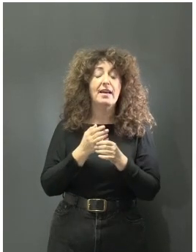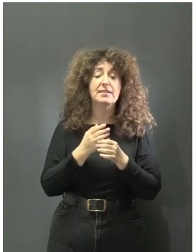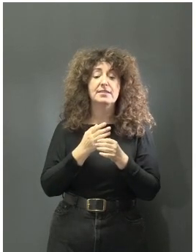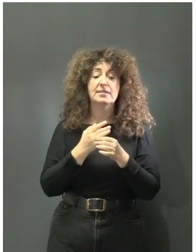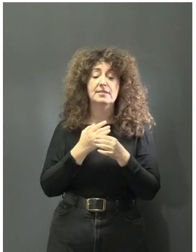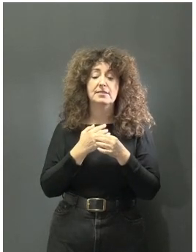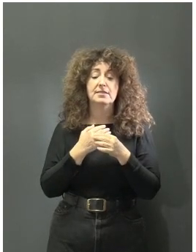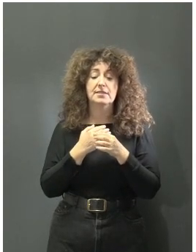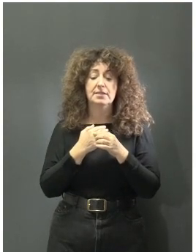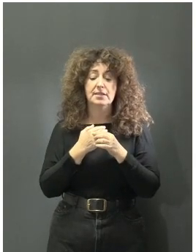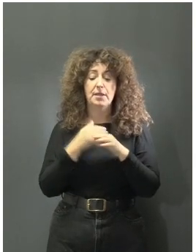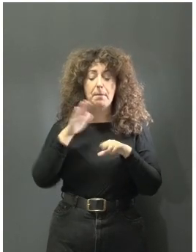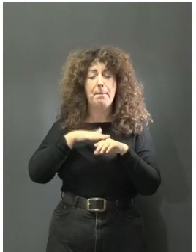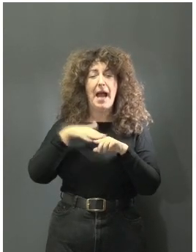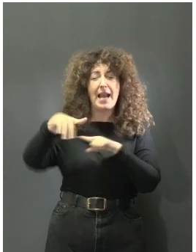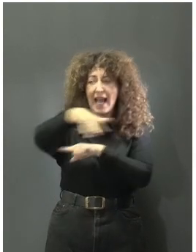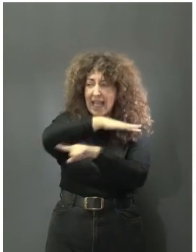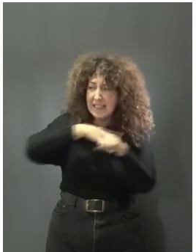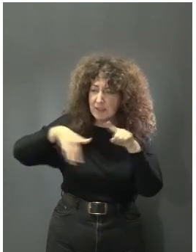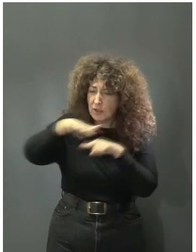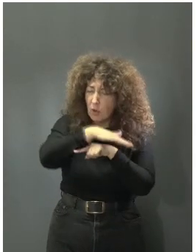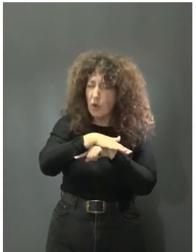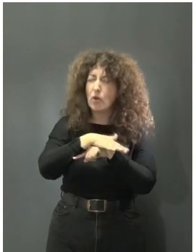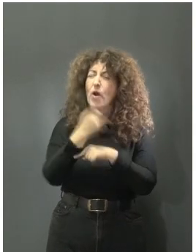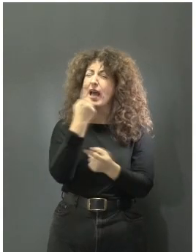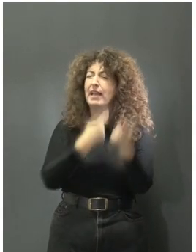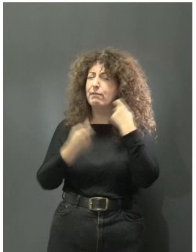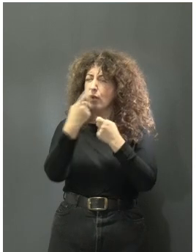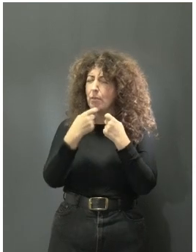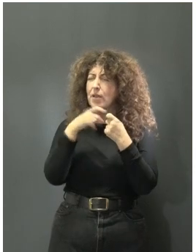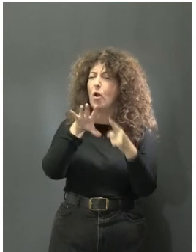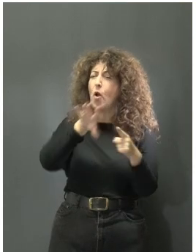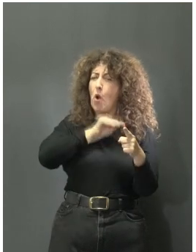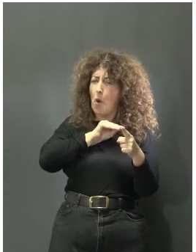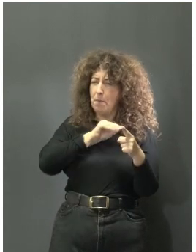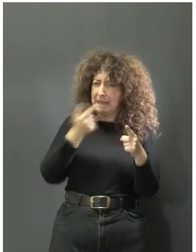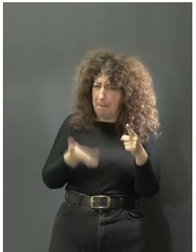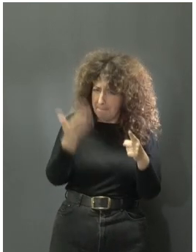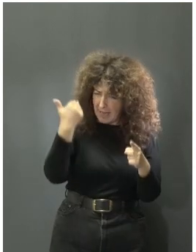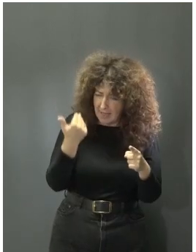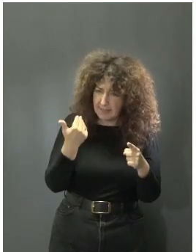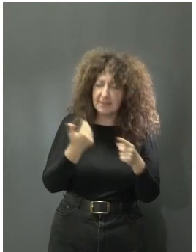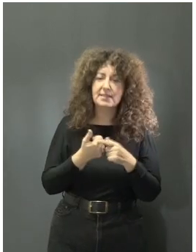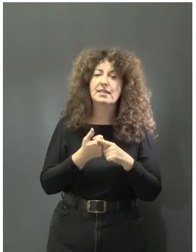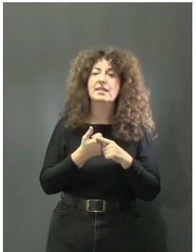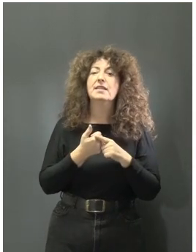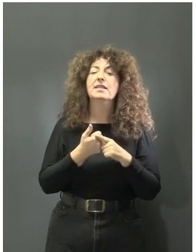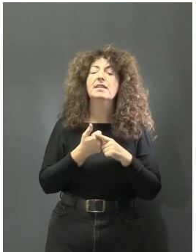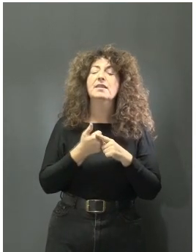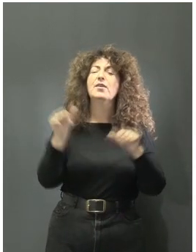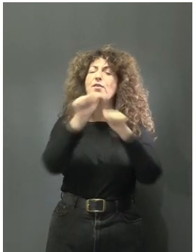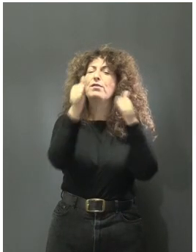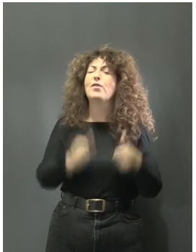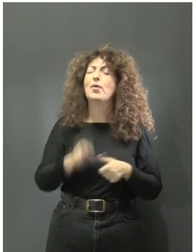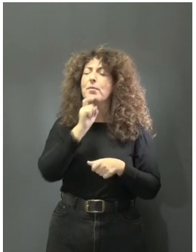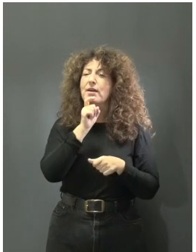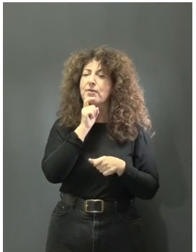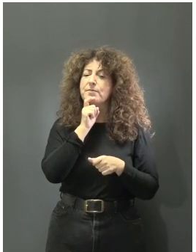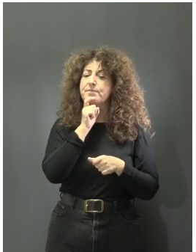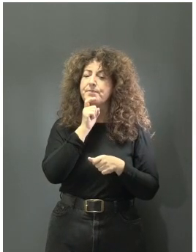ayudan a que el entorno y la información sea más comprensible desde una forma,